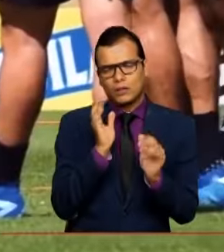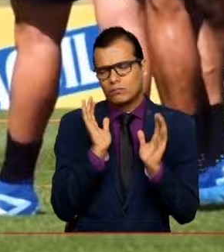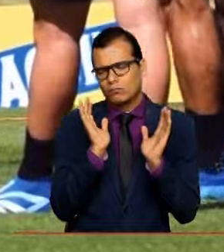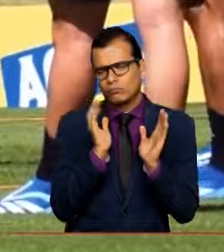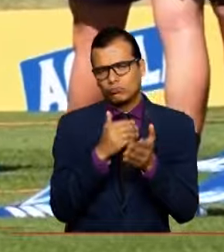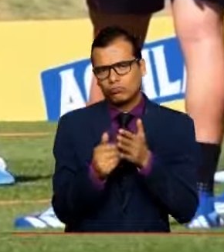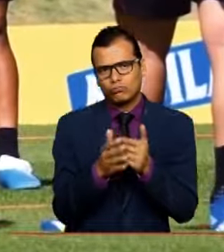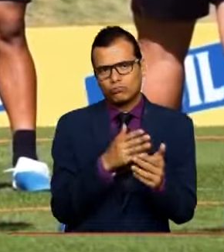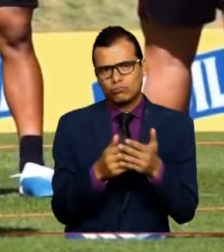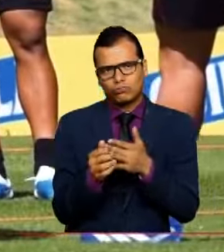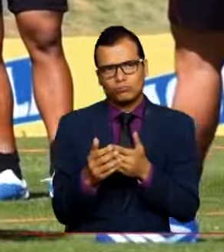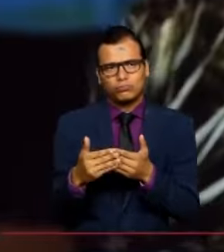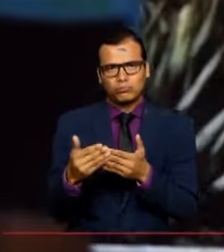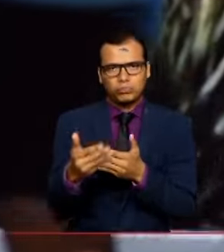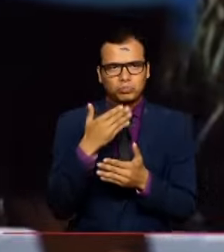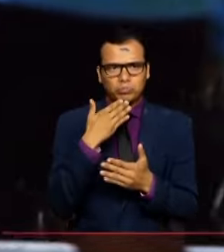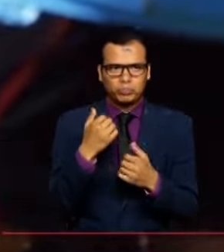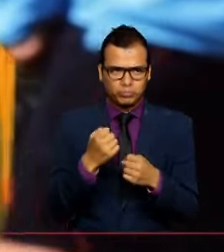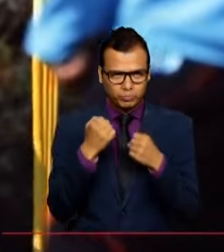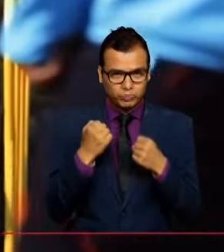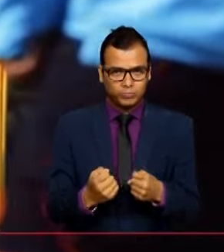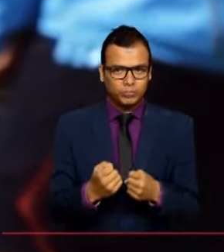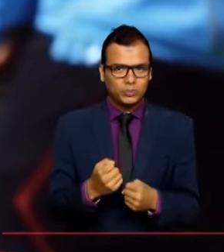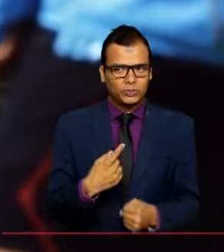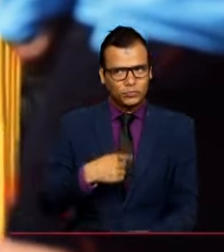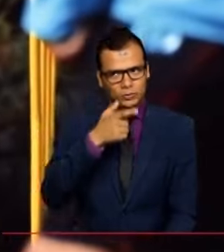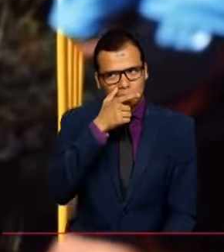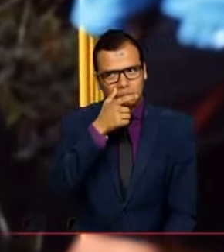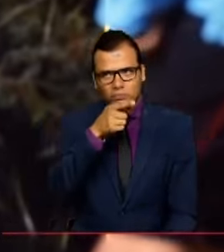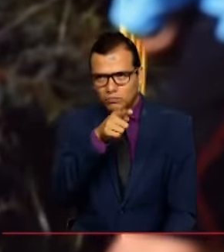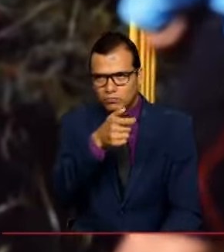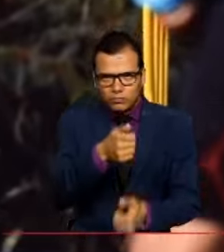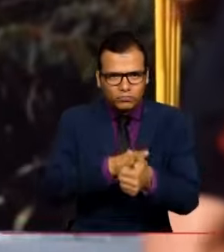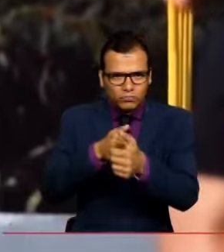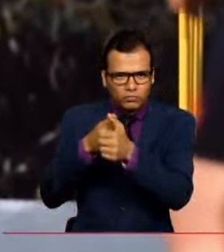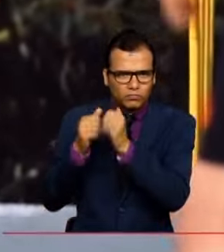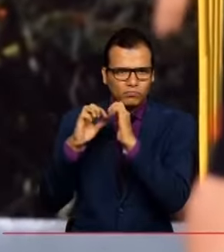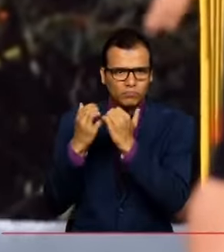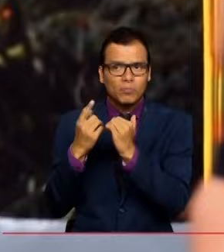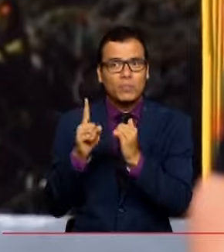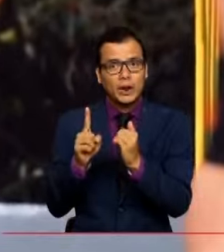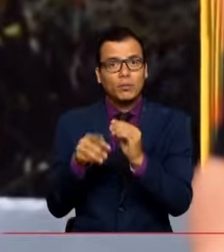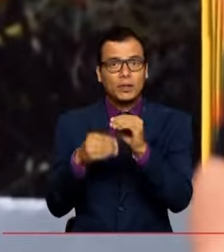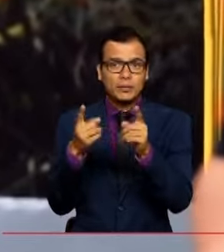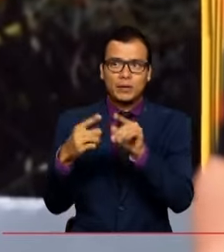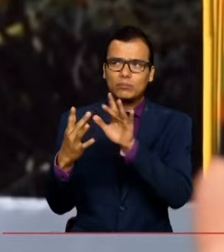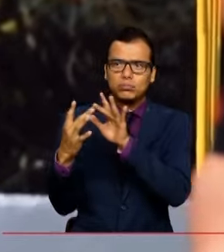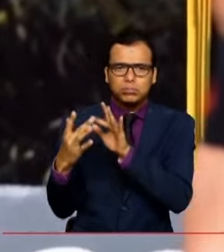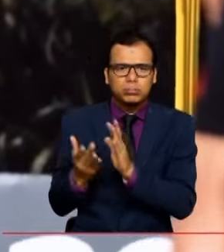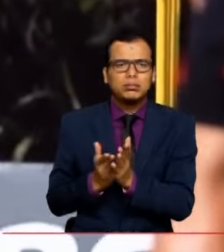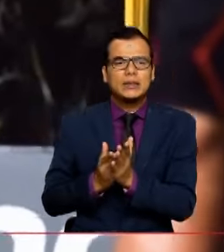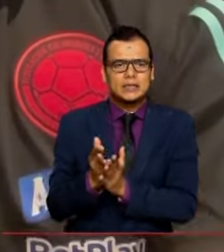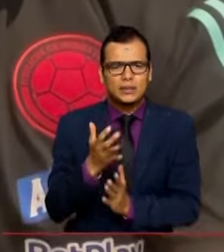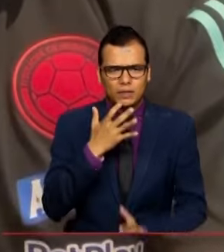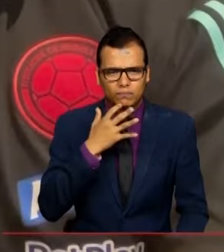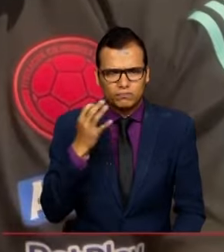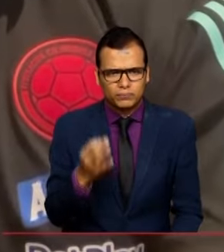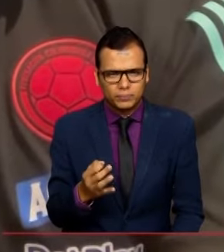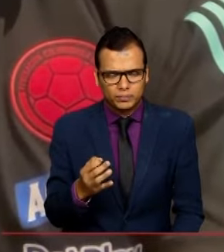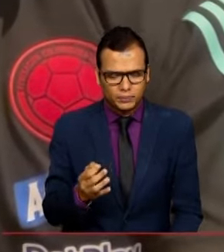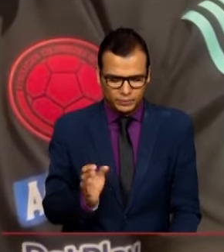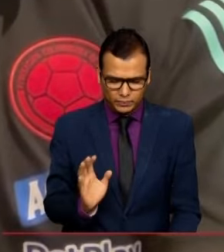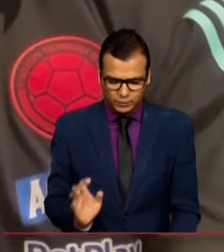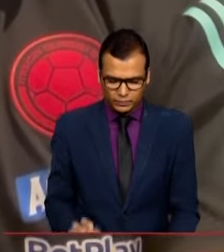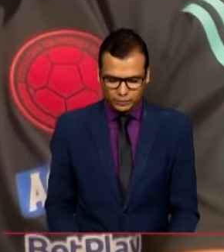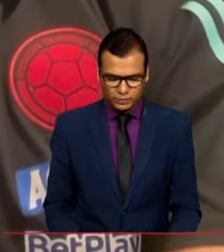estar en, una posición, pero, siempre estamos continuamente, no solo en contacto, sino que, viéndolo continuamente, ¿no? ¿Este